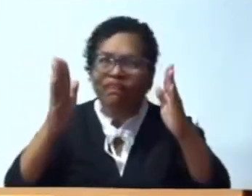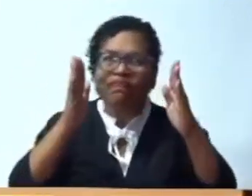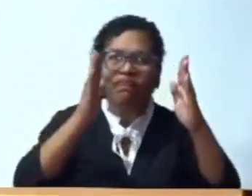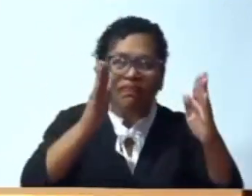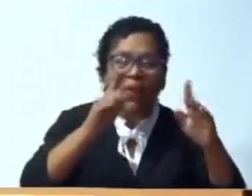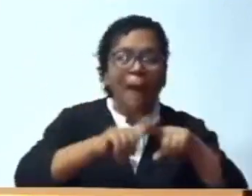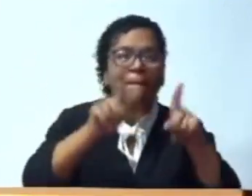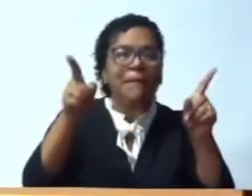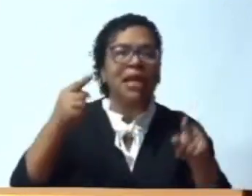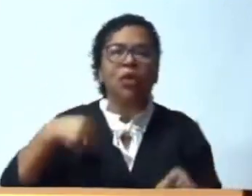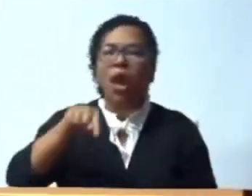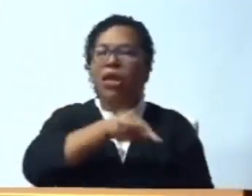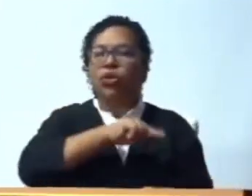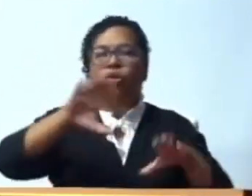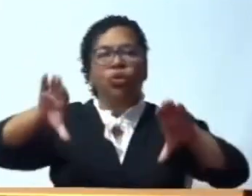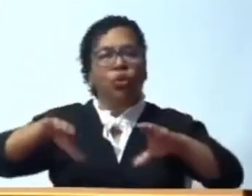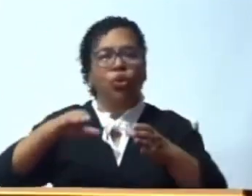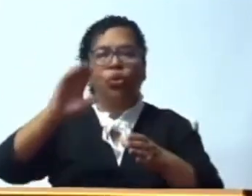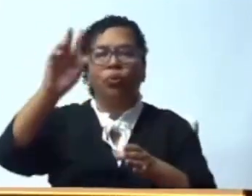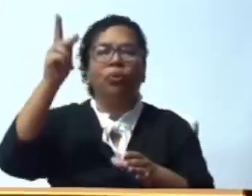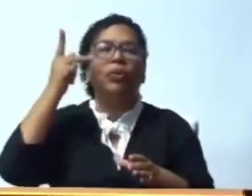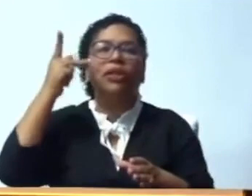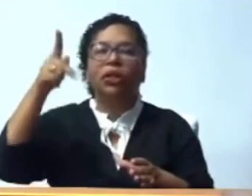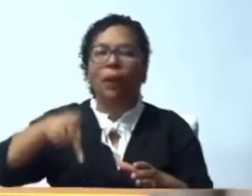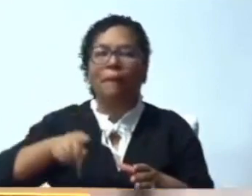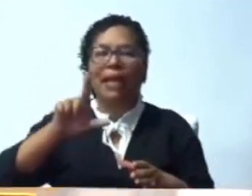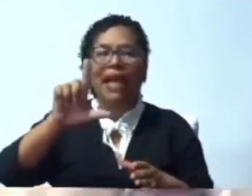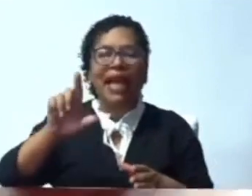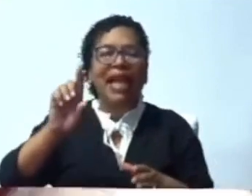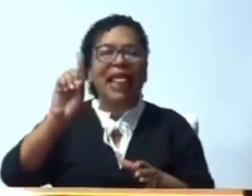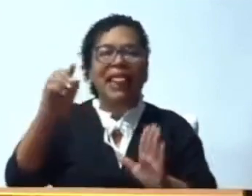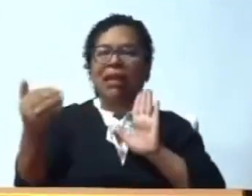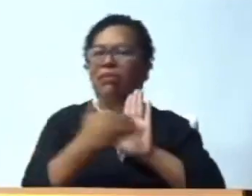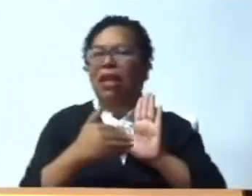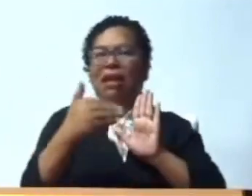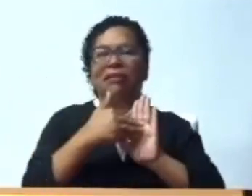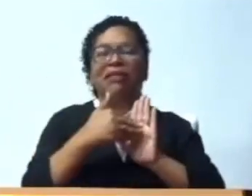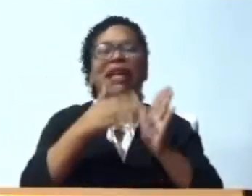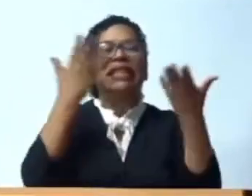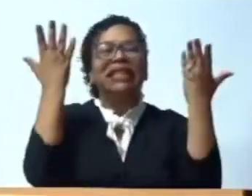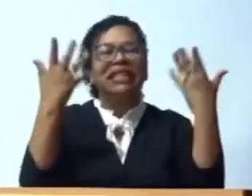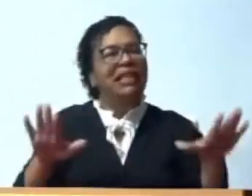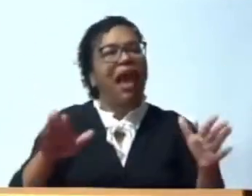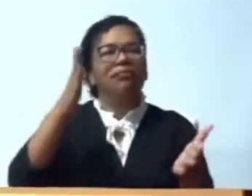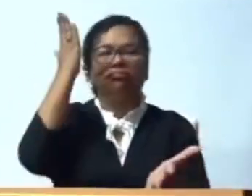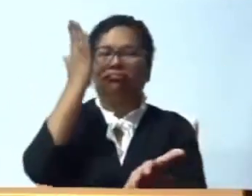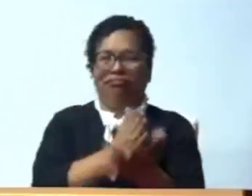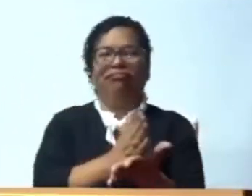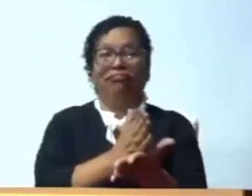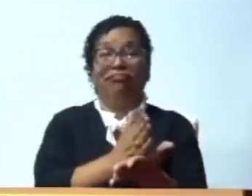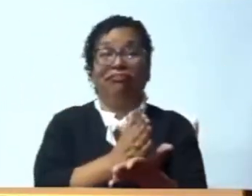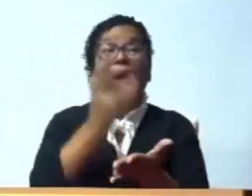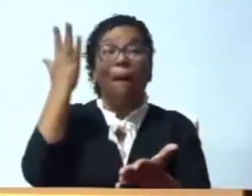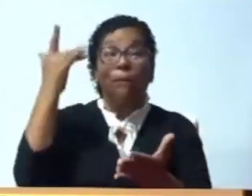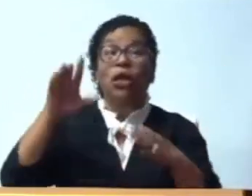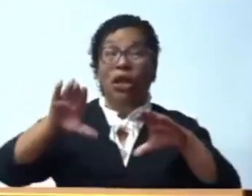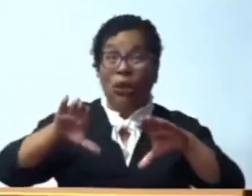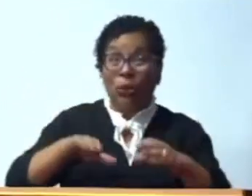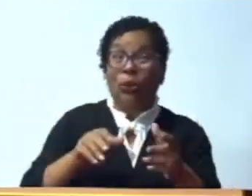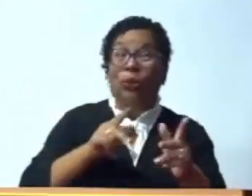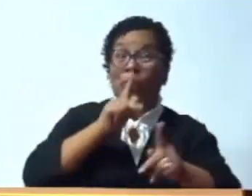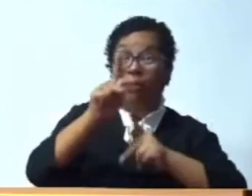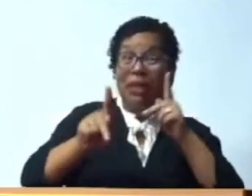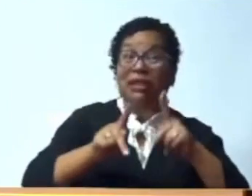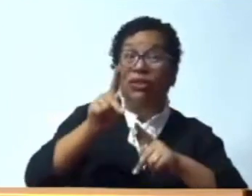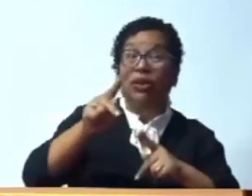óigase bien observando el comportamiento del gobierno respecto a la violación de los Derechos Humanos